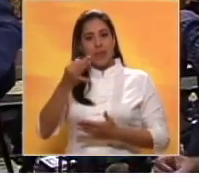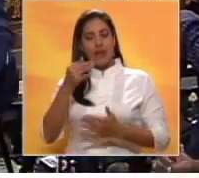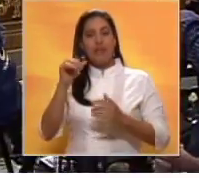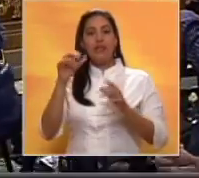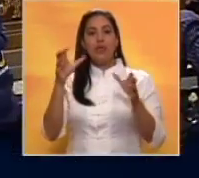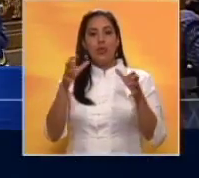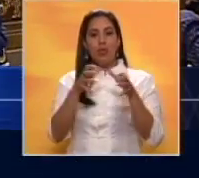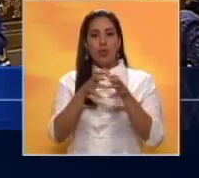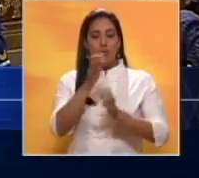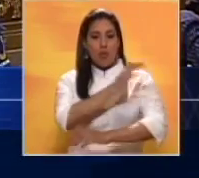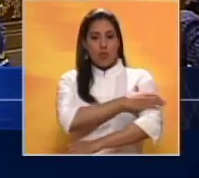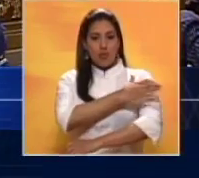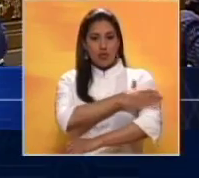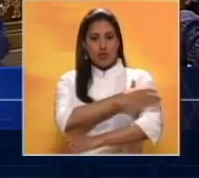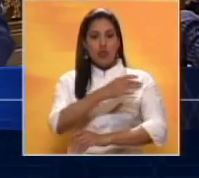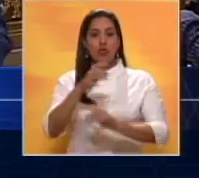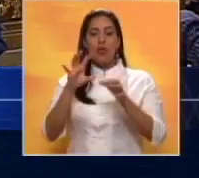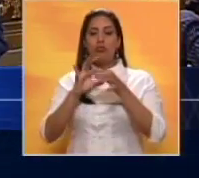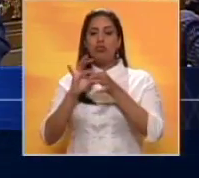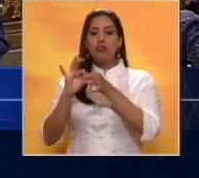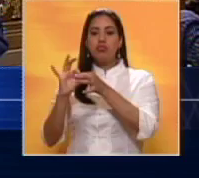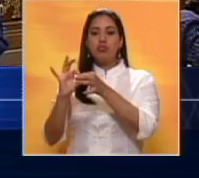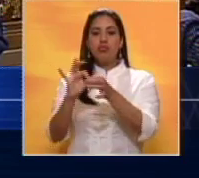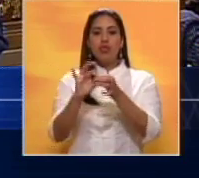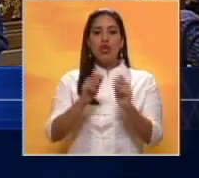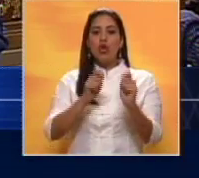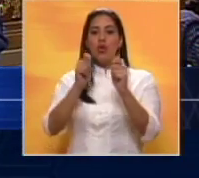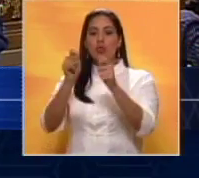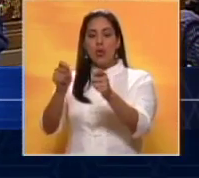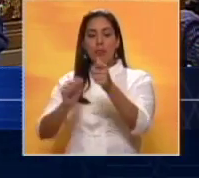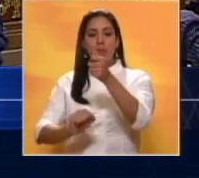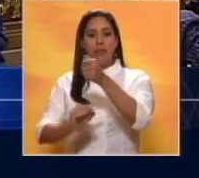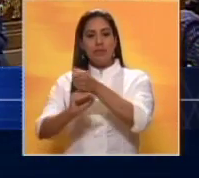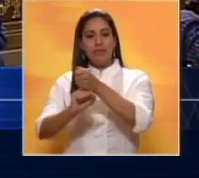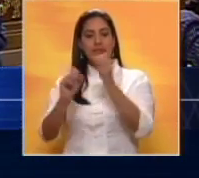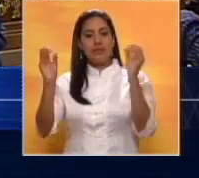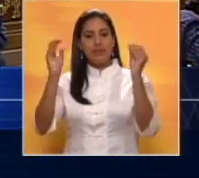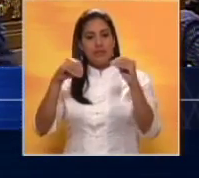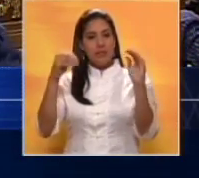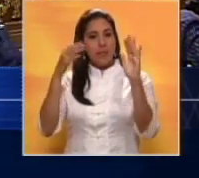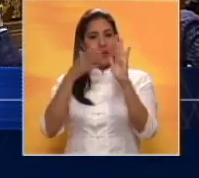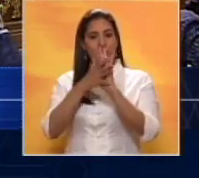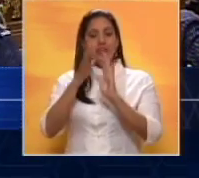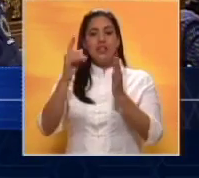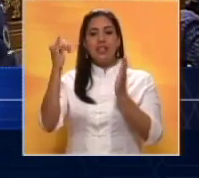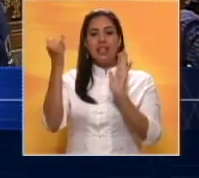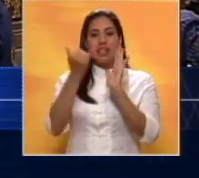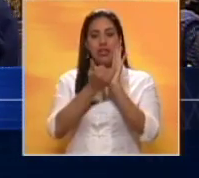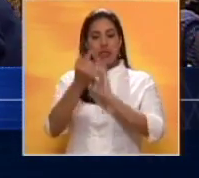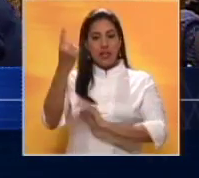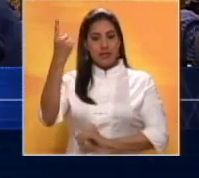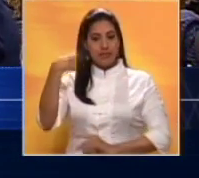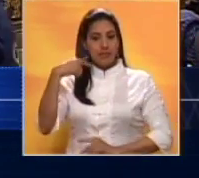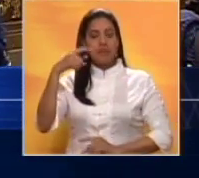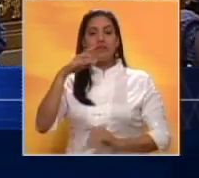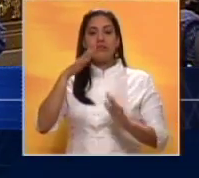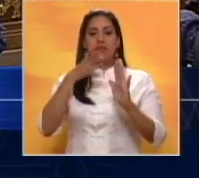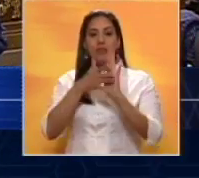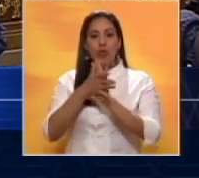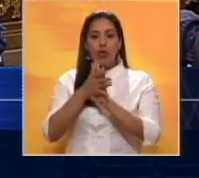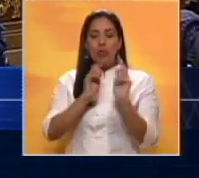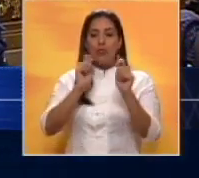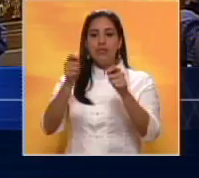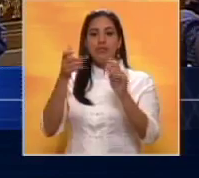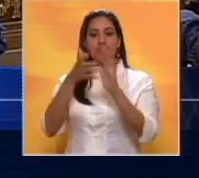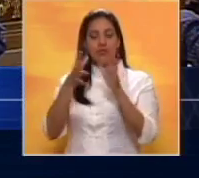La fracción de la oposición por unanimidad le dio el aval al acuerdo que fue suscrito ayer durante la